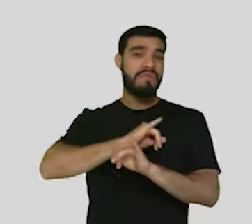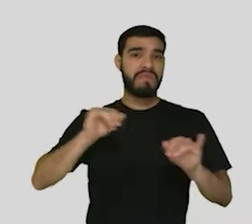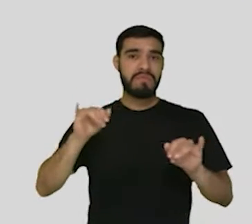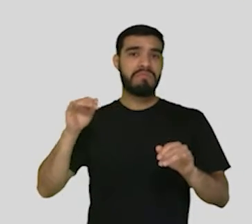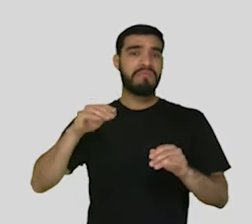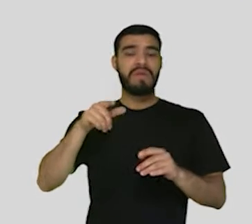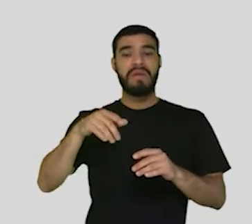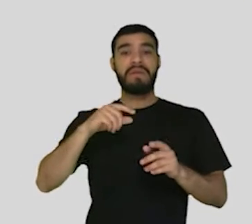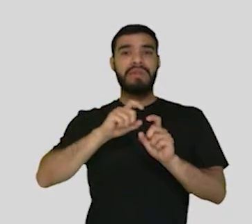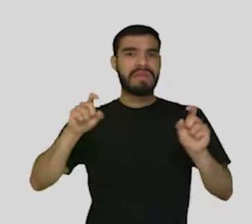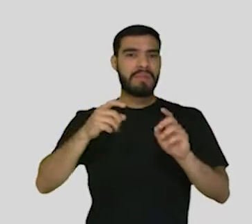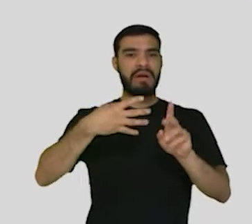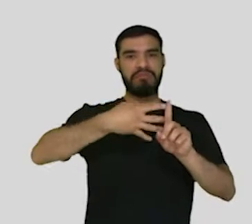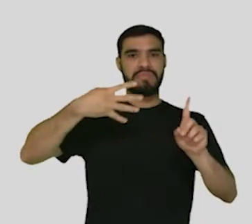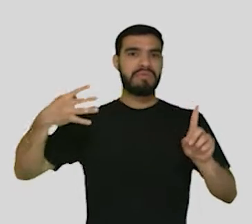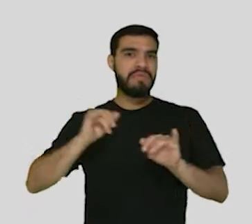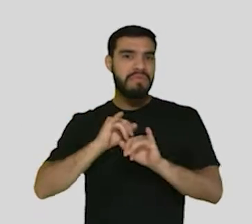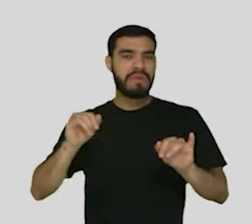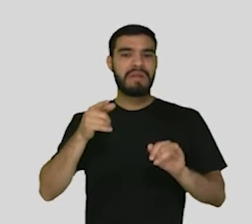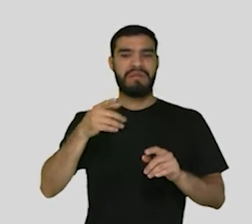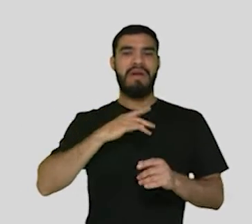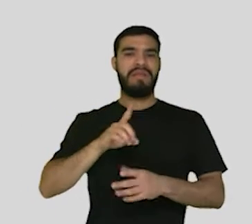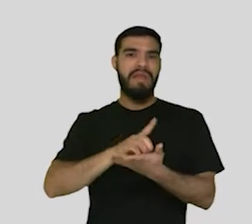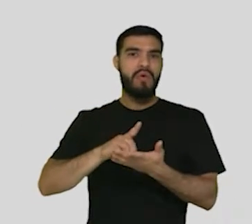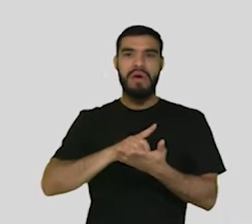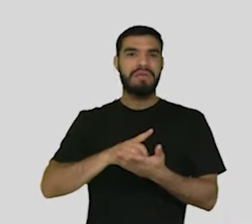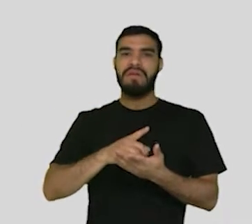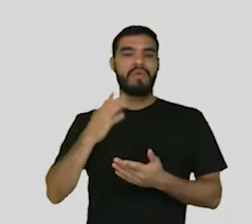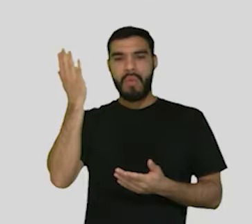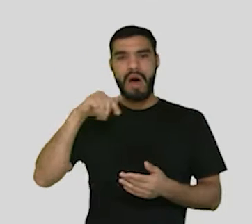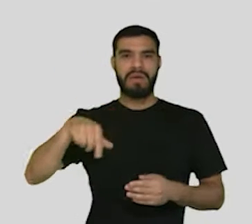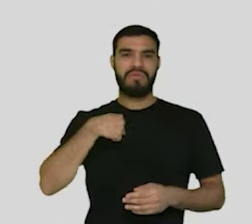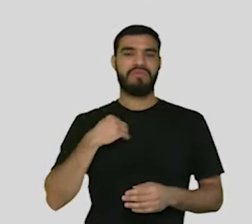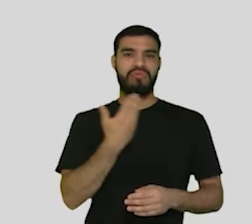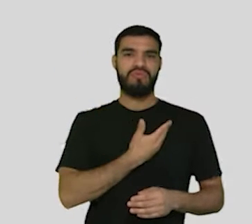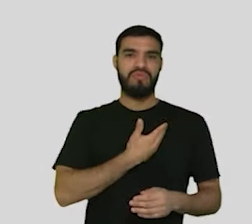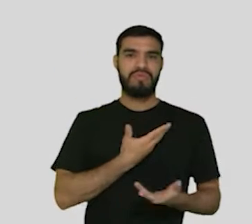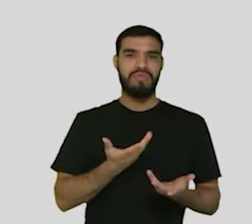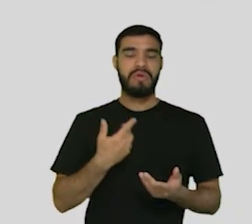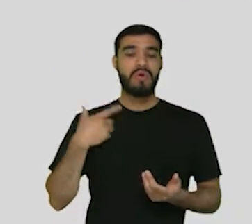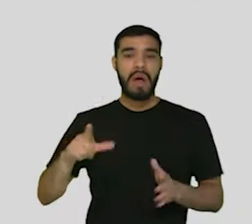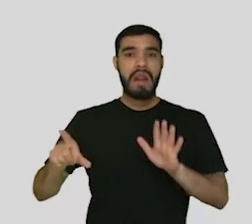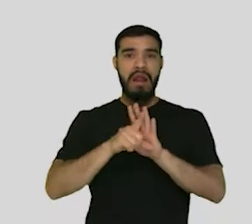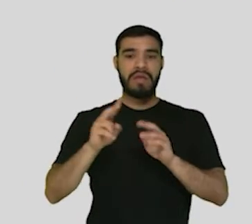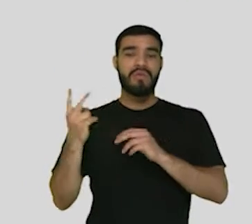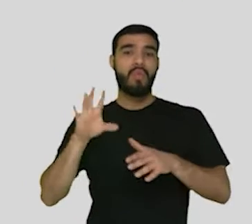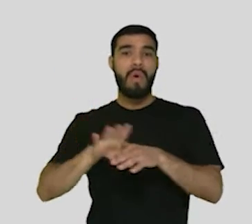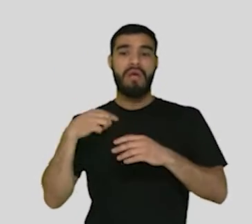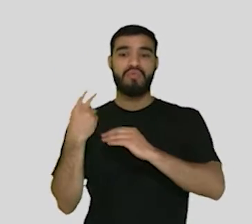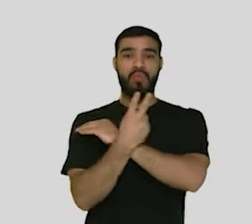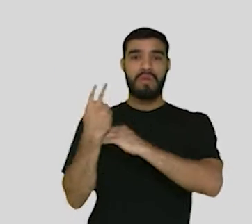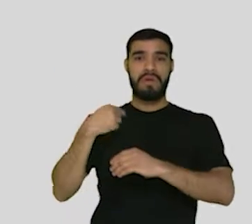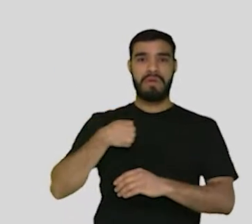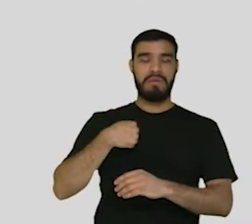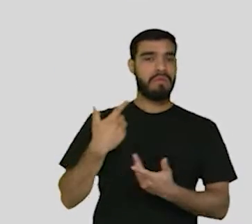peñemboque. Upe seite. Ñande, ñañe éramos en la comunidad LGTBI, eres ella Evana,